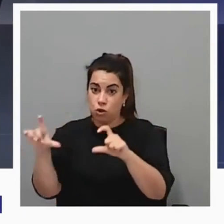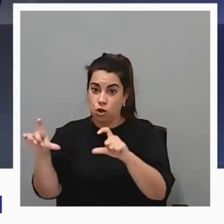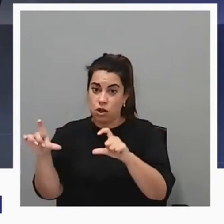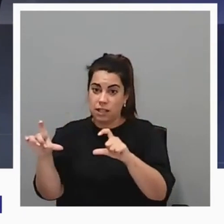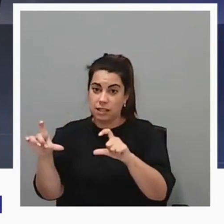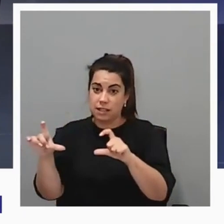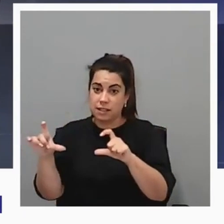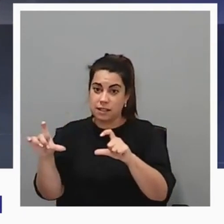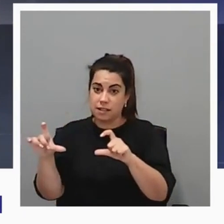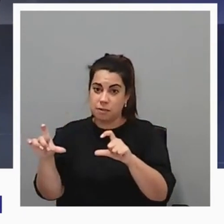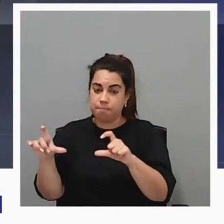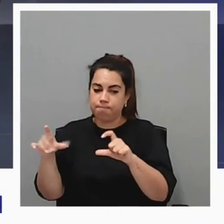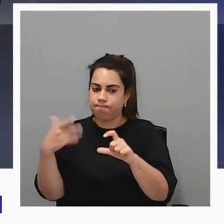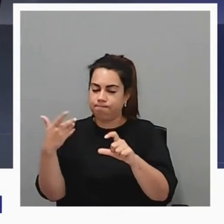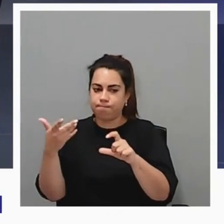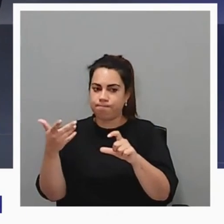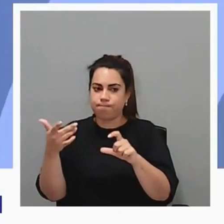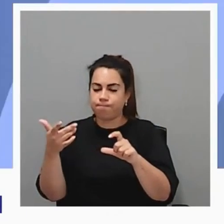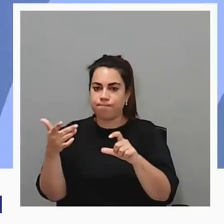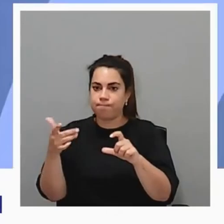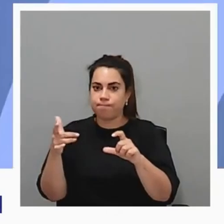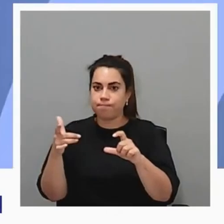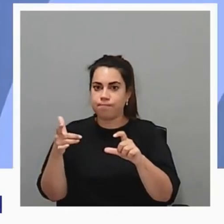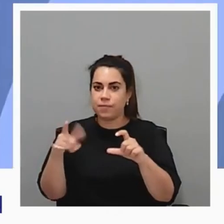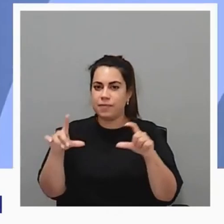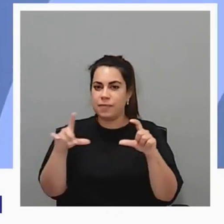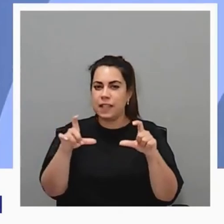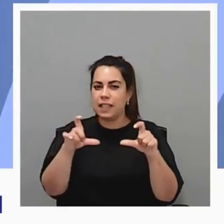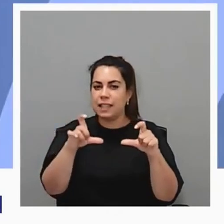son incapaces o no desean